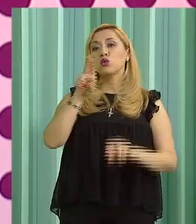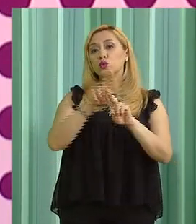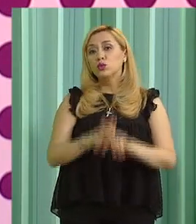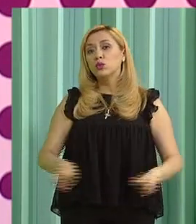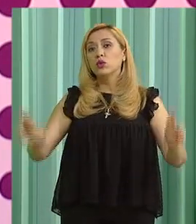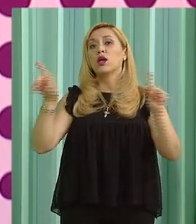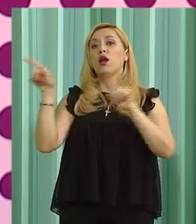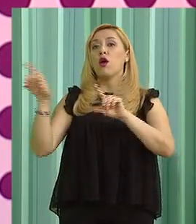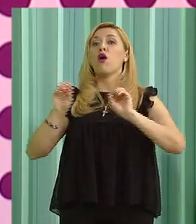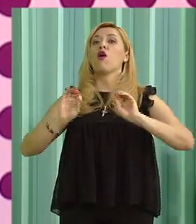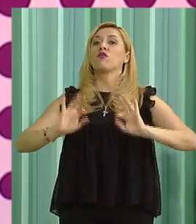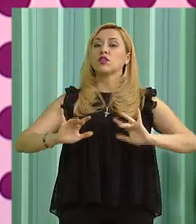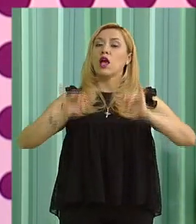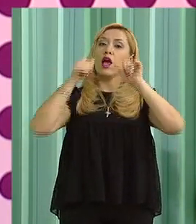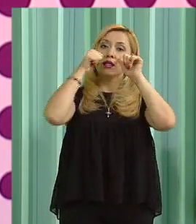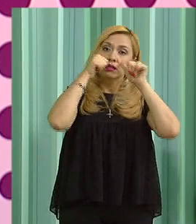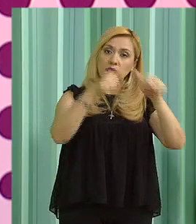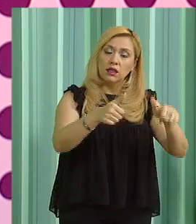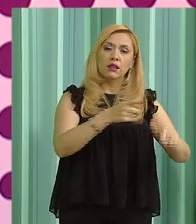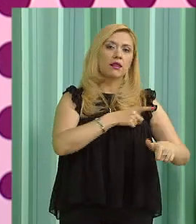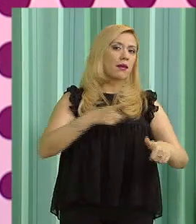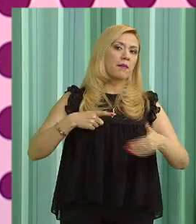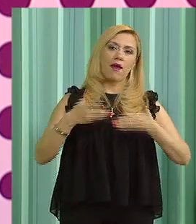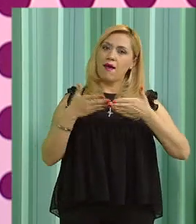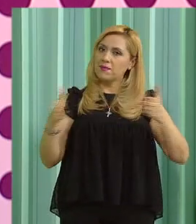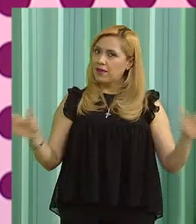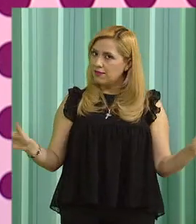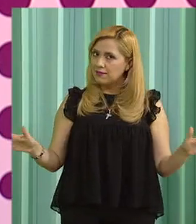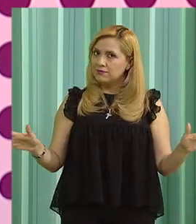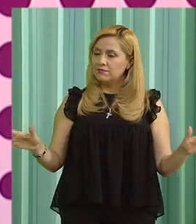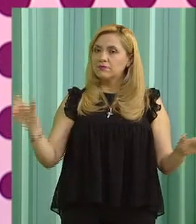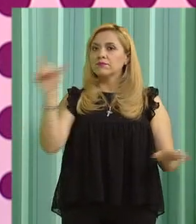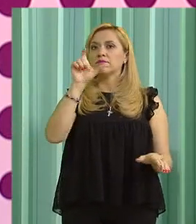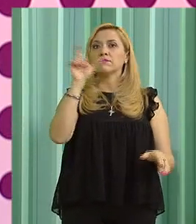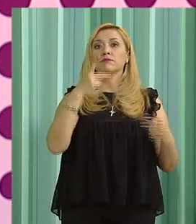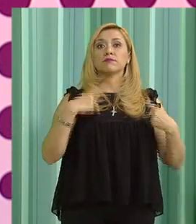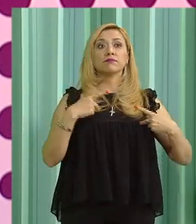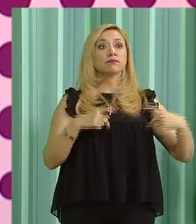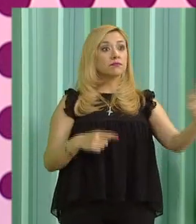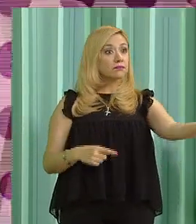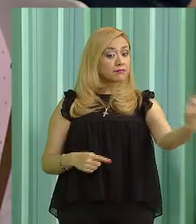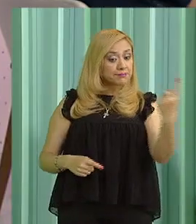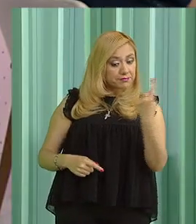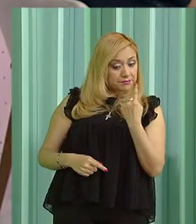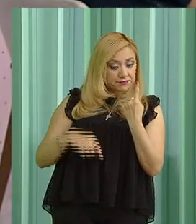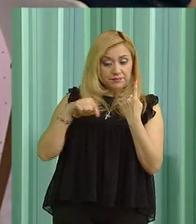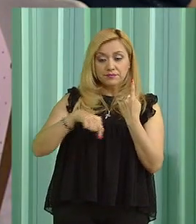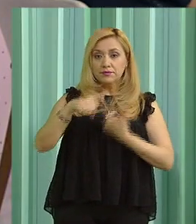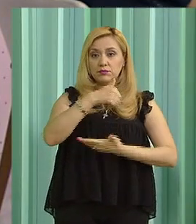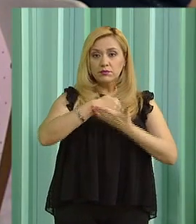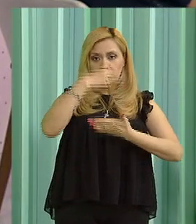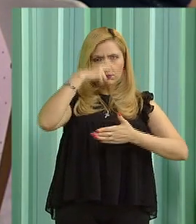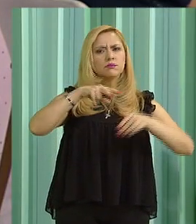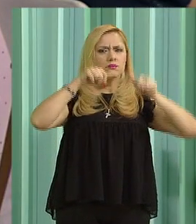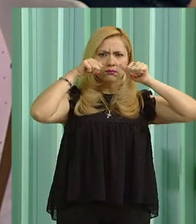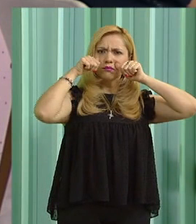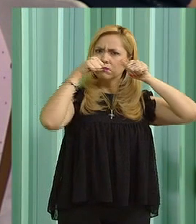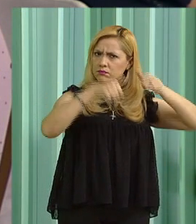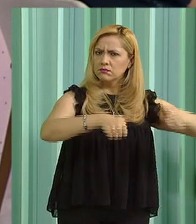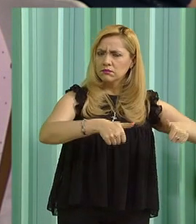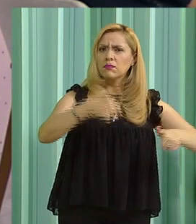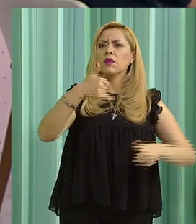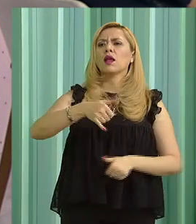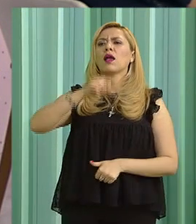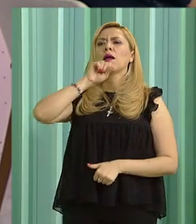refugiados, entonces tenemos que tener la puerta abierta. Sí. Cuando llegan las personas a las oficinas de aquí de la Ciudad de México, las atendemos.